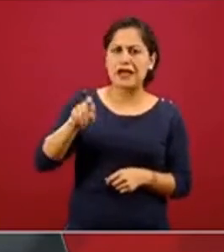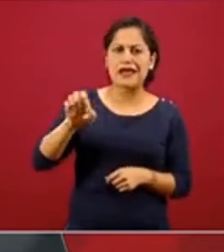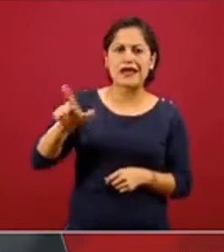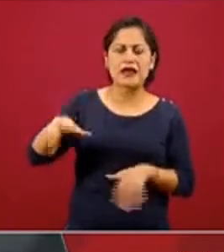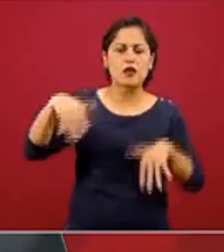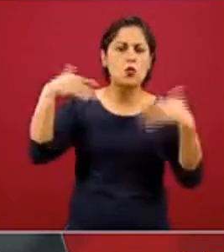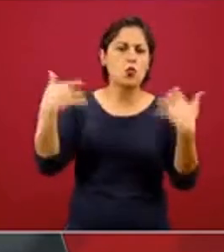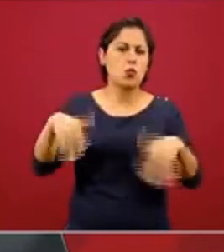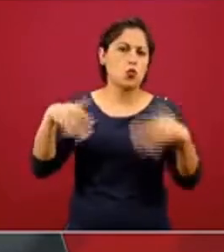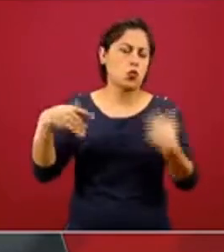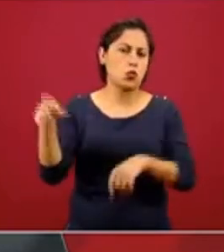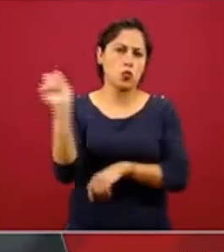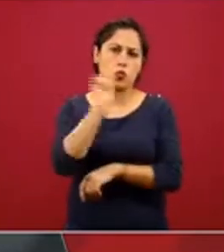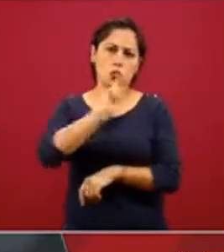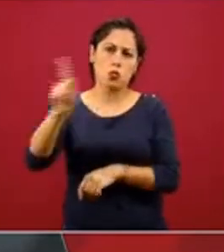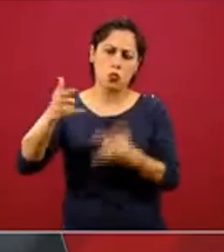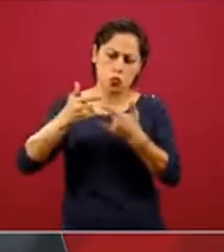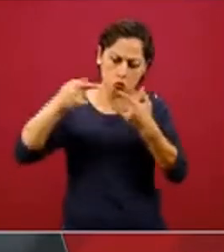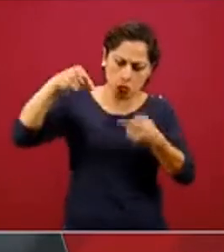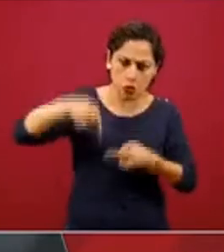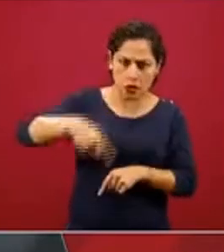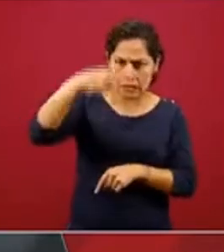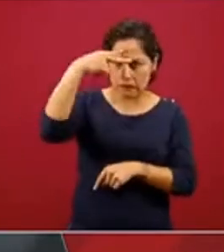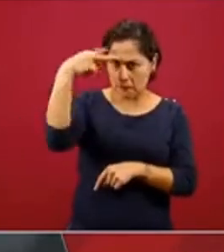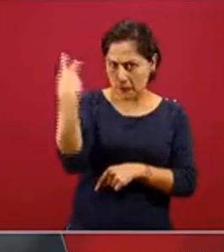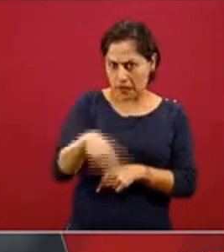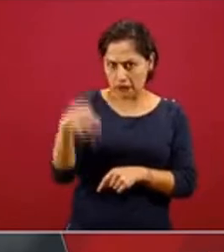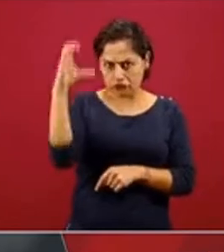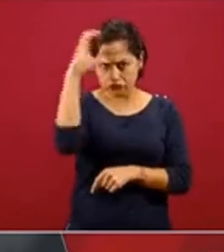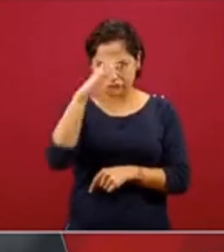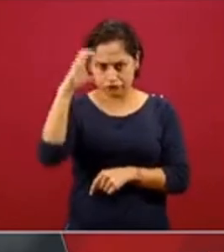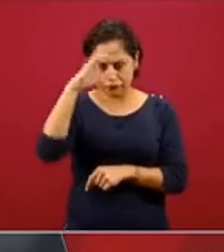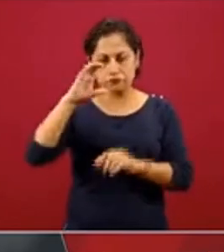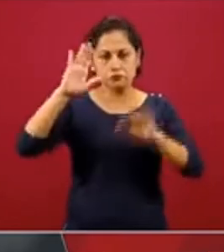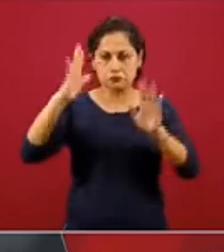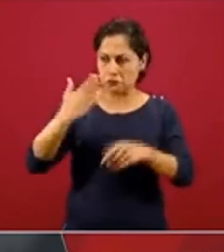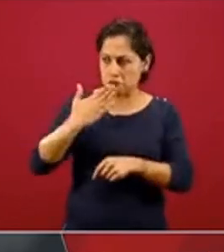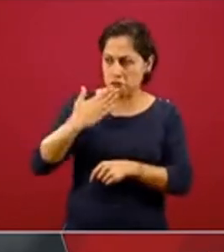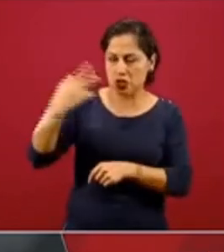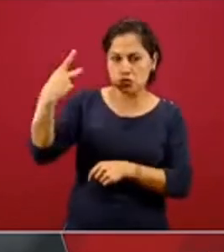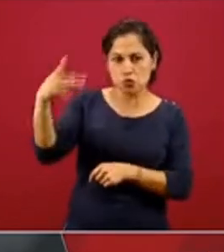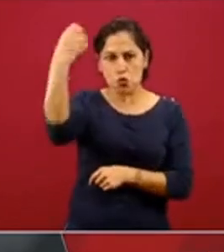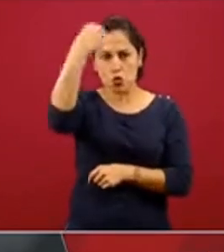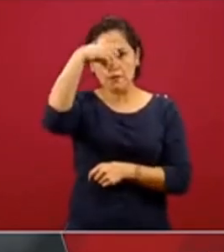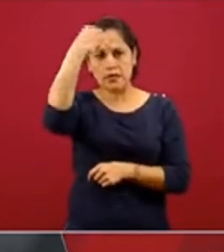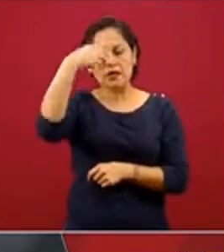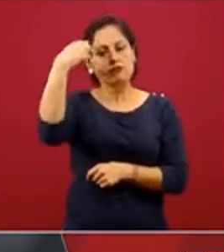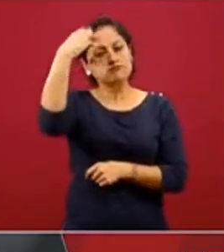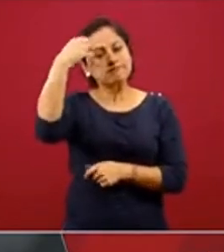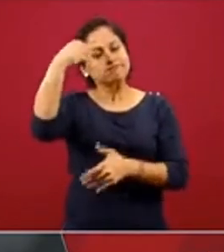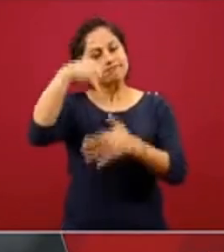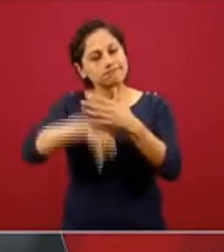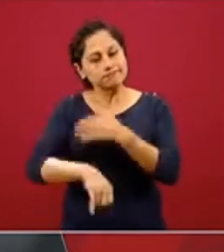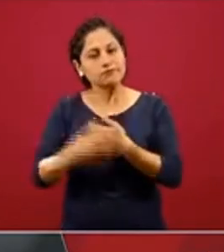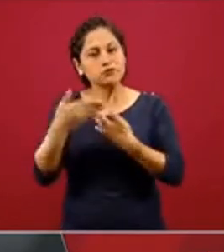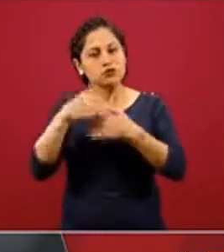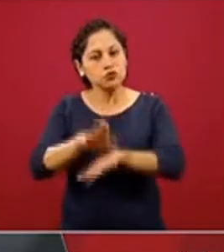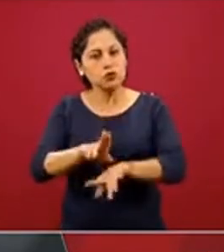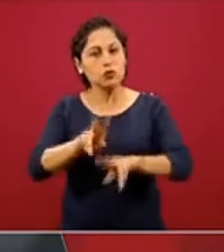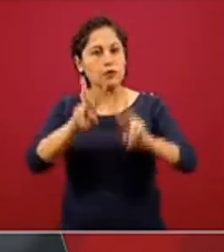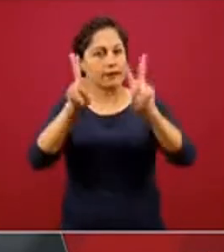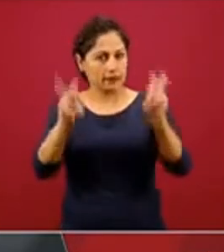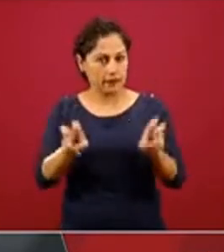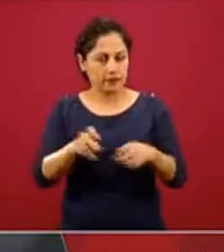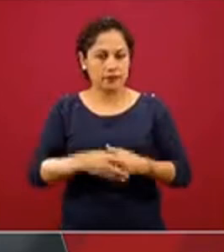mexicana y me parece muy bien que contribuya a la reflexión científica y a la evidencia útil.